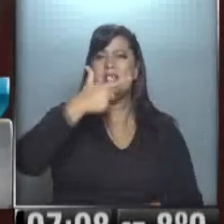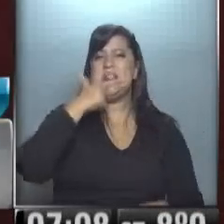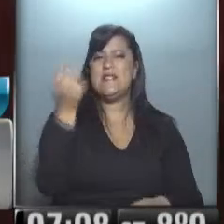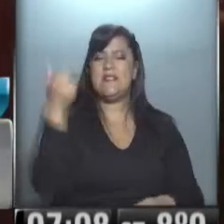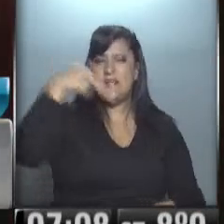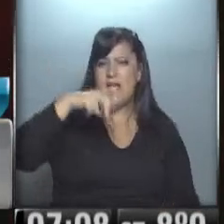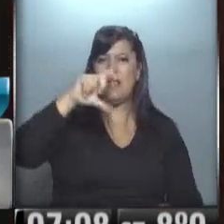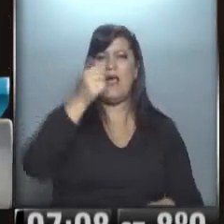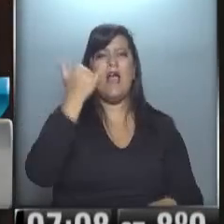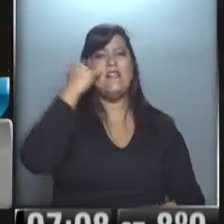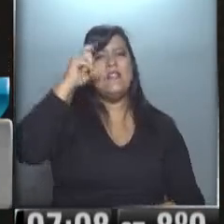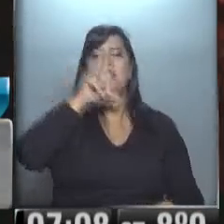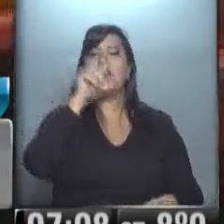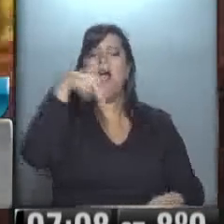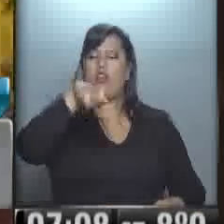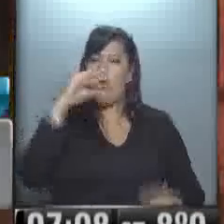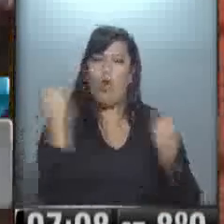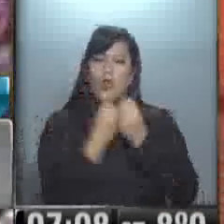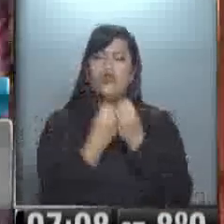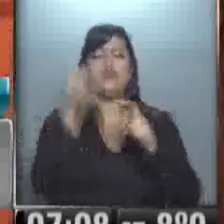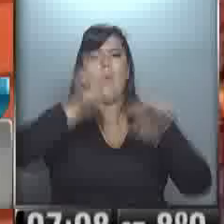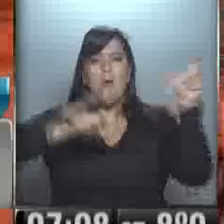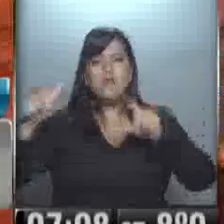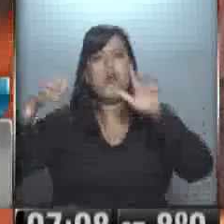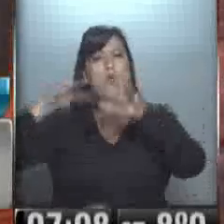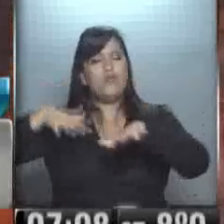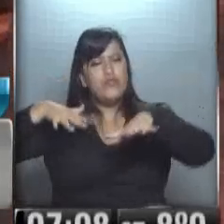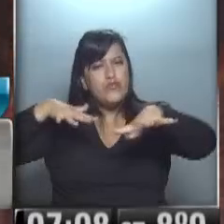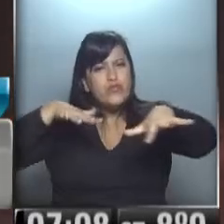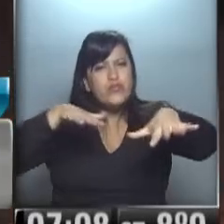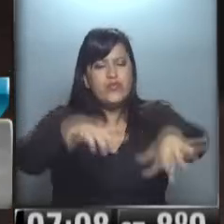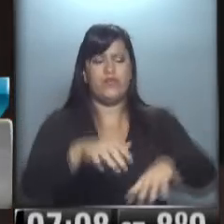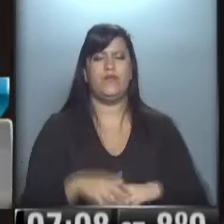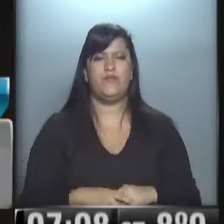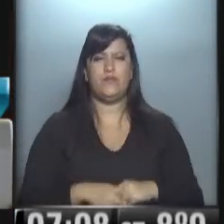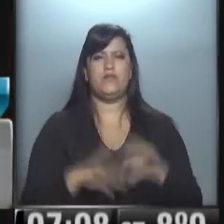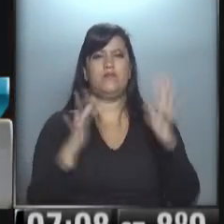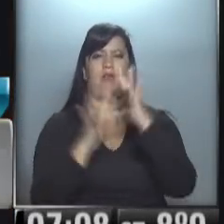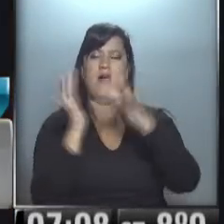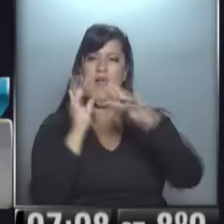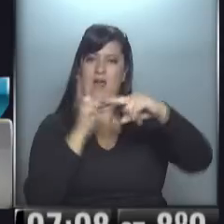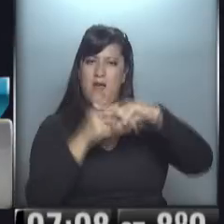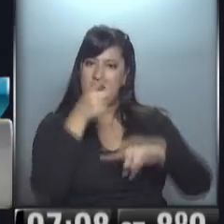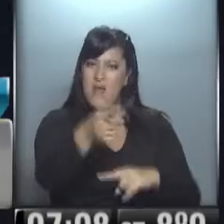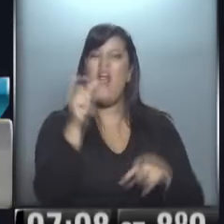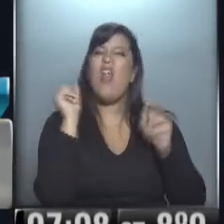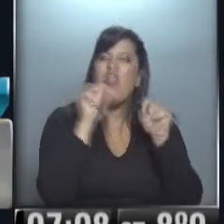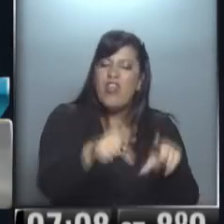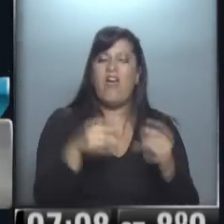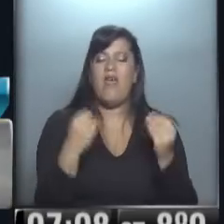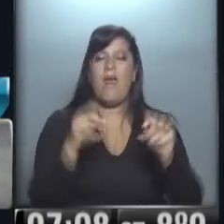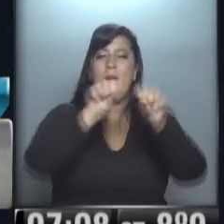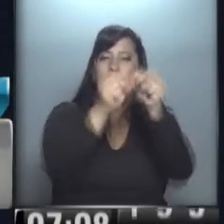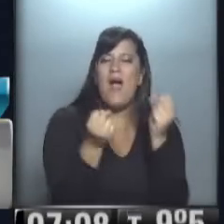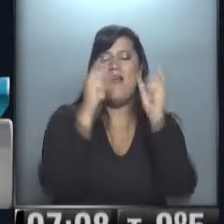Mucha gente está ingresando a la iglesia del Santo Patrono del Pan y del Trabajo, la